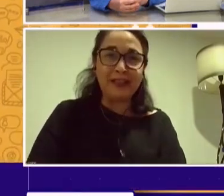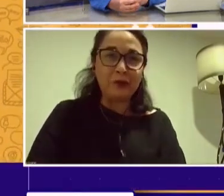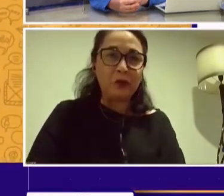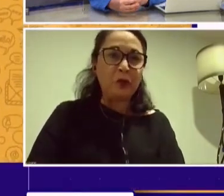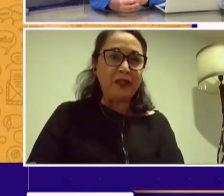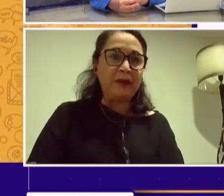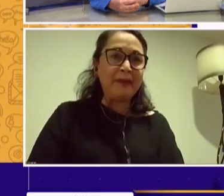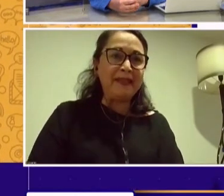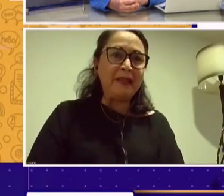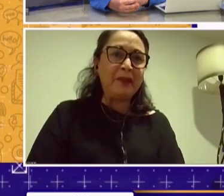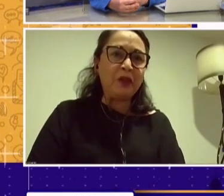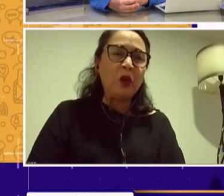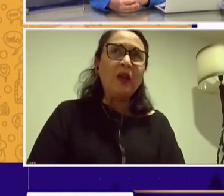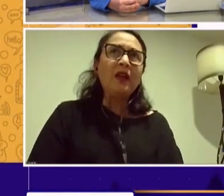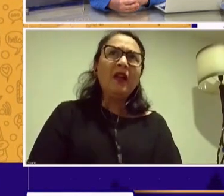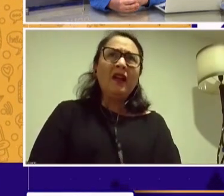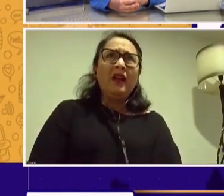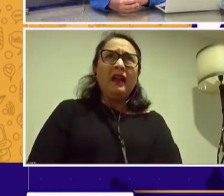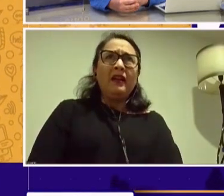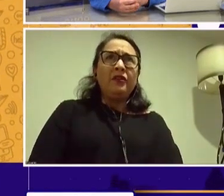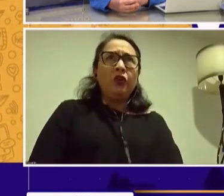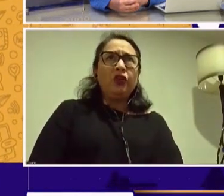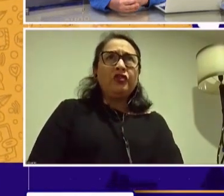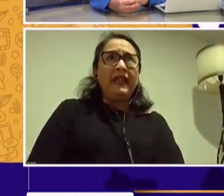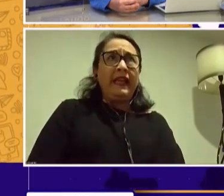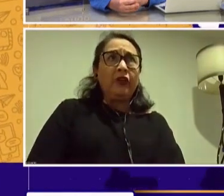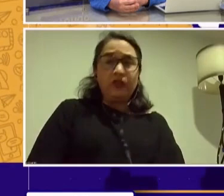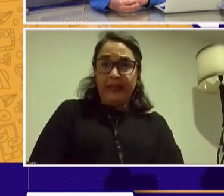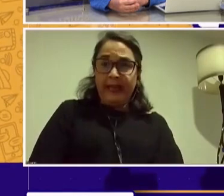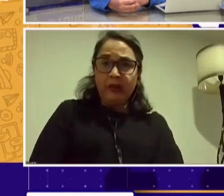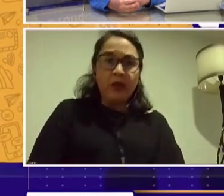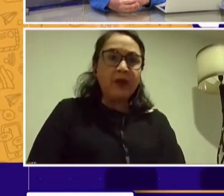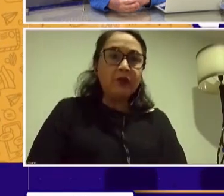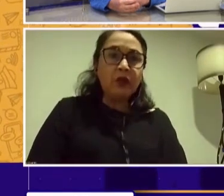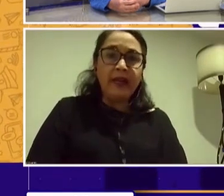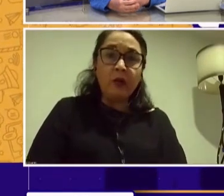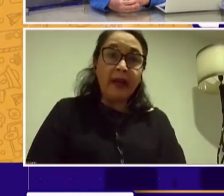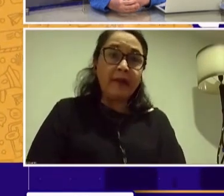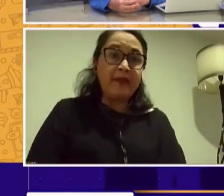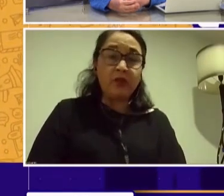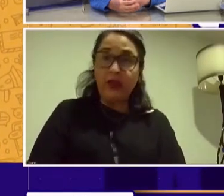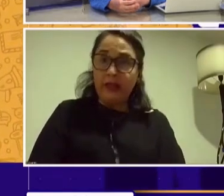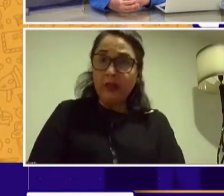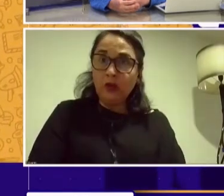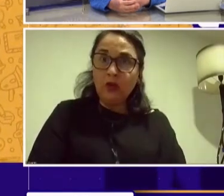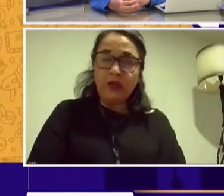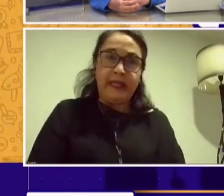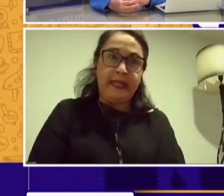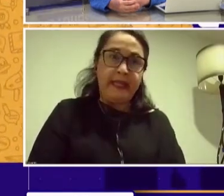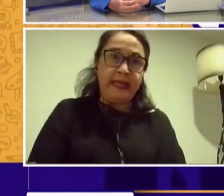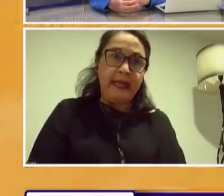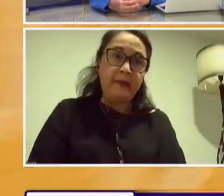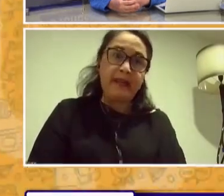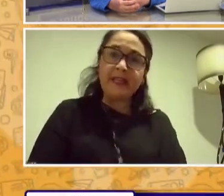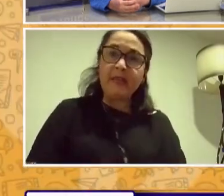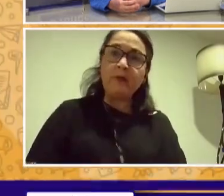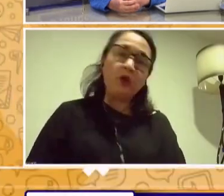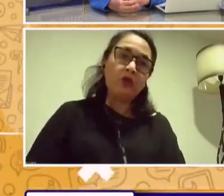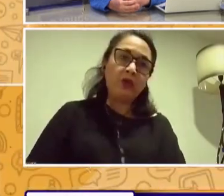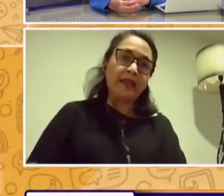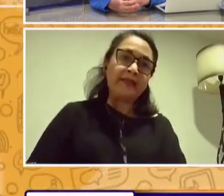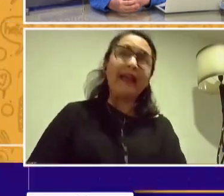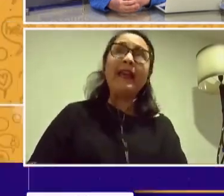haciendo tanto últimamente. Pero yo sí considero que cuando el lenguaje misógino y el